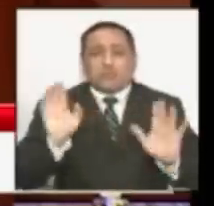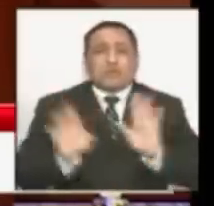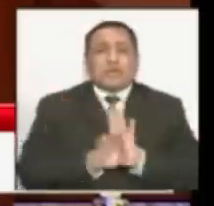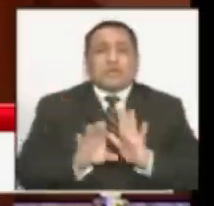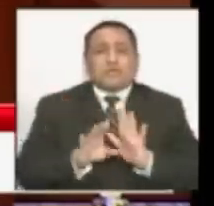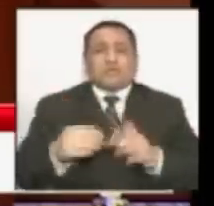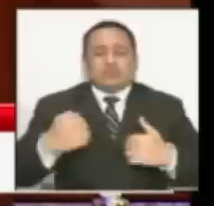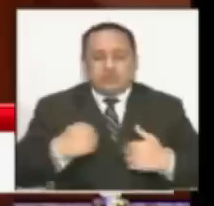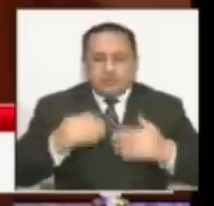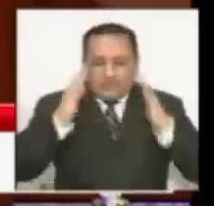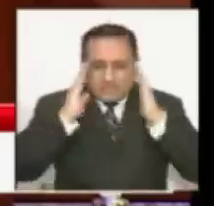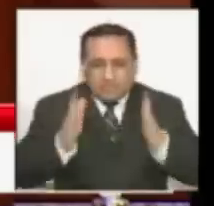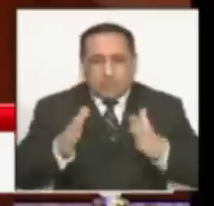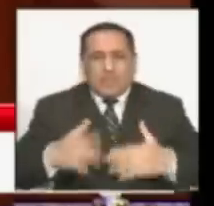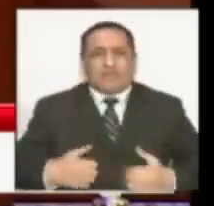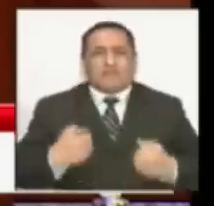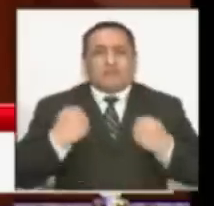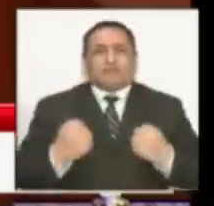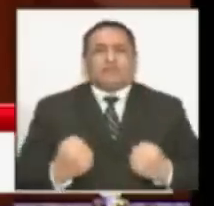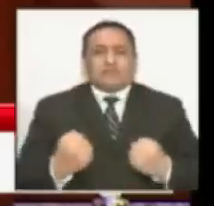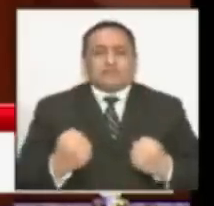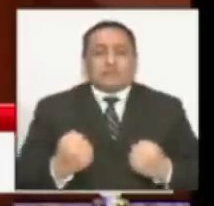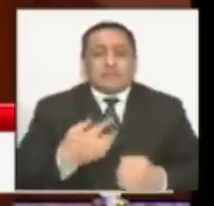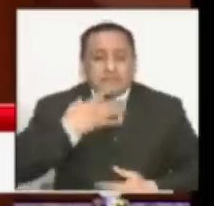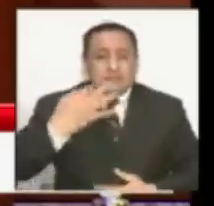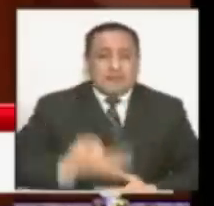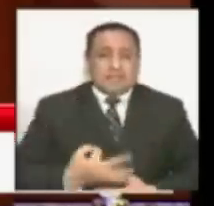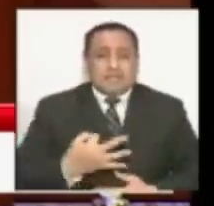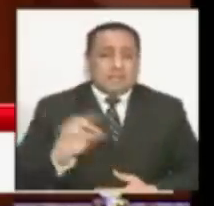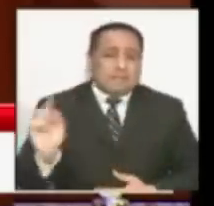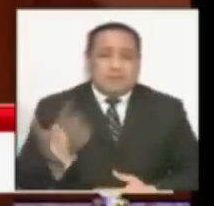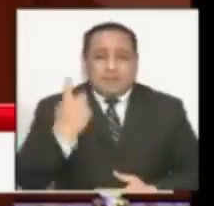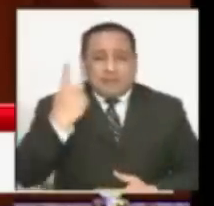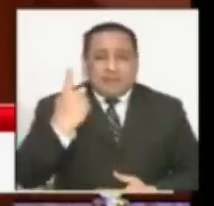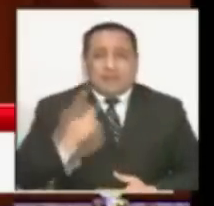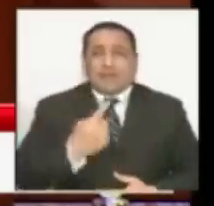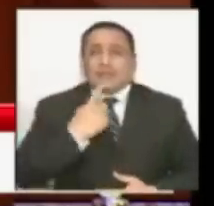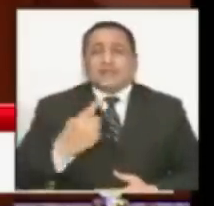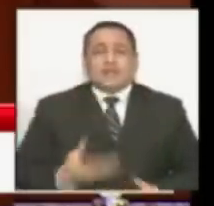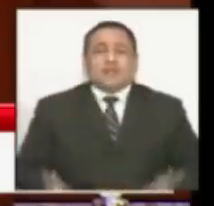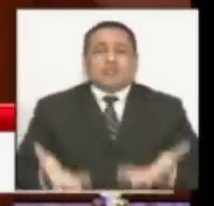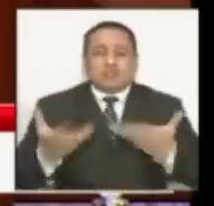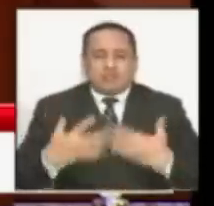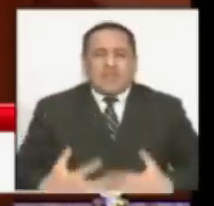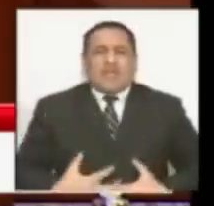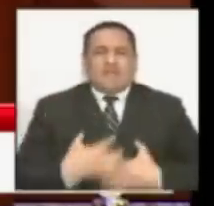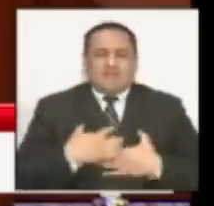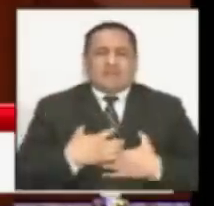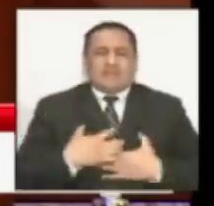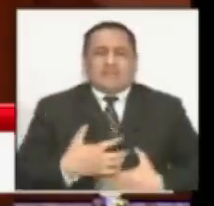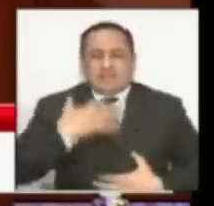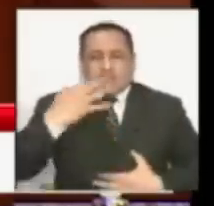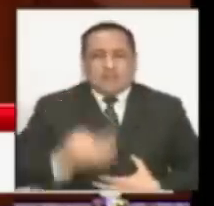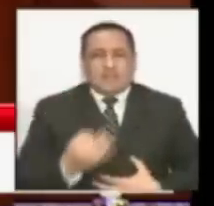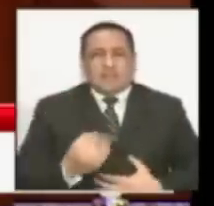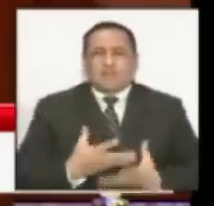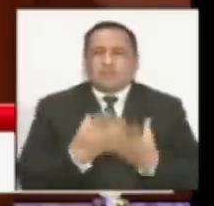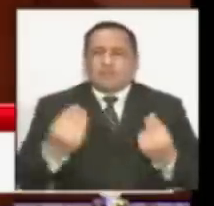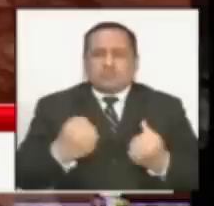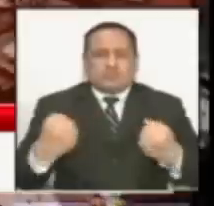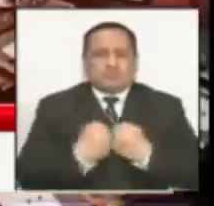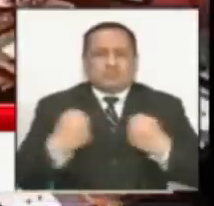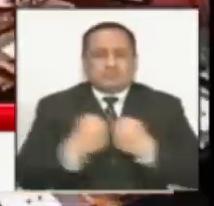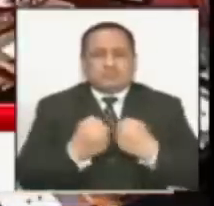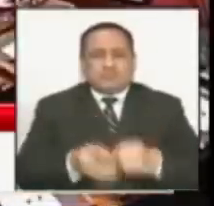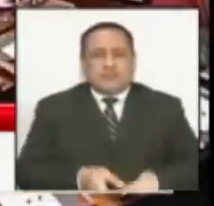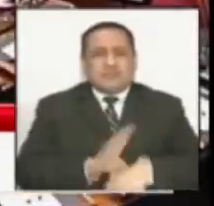cuales concentraremos esfuerzos. Por supuesto, la primera es la que nos afecta a todos, la lucha contra la pandemia.